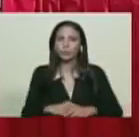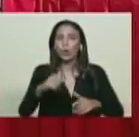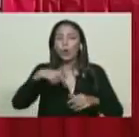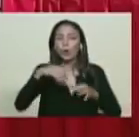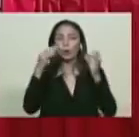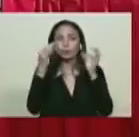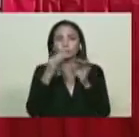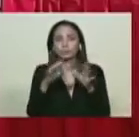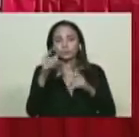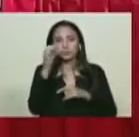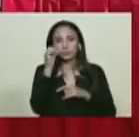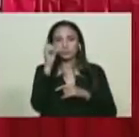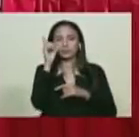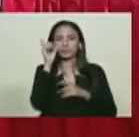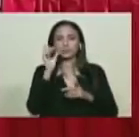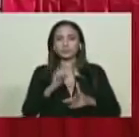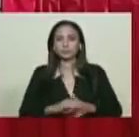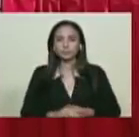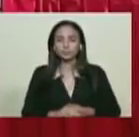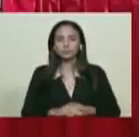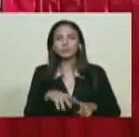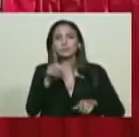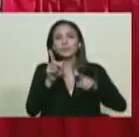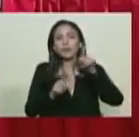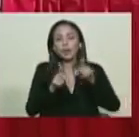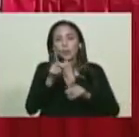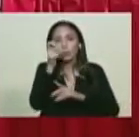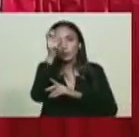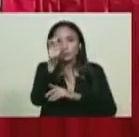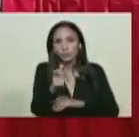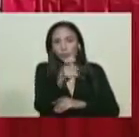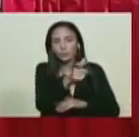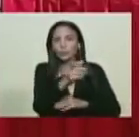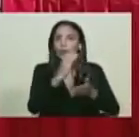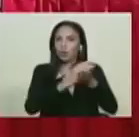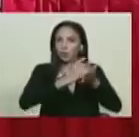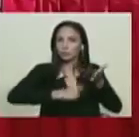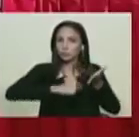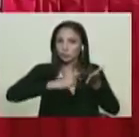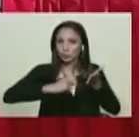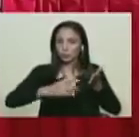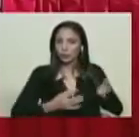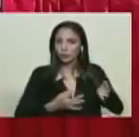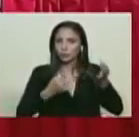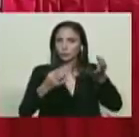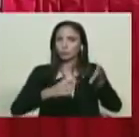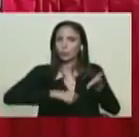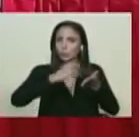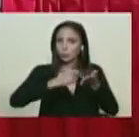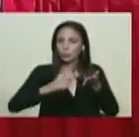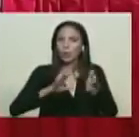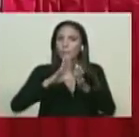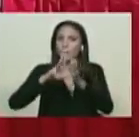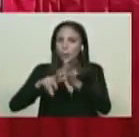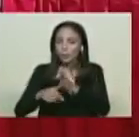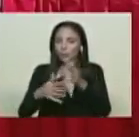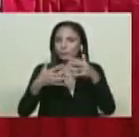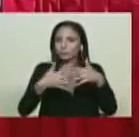descubrió que algunas de las personas contratistas que estaban haciendo los falsos contratos para robar Citgo,